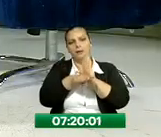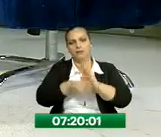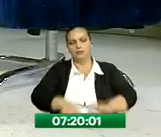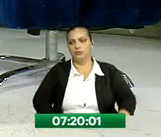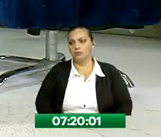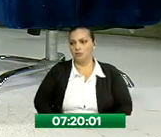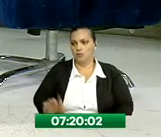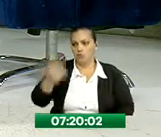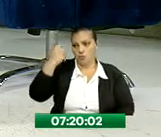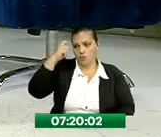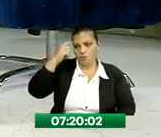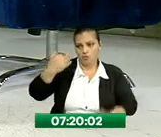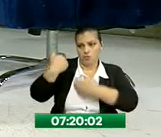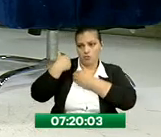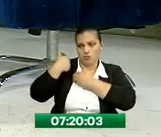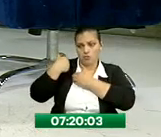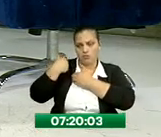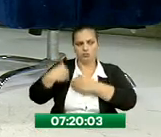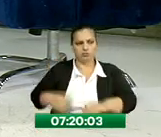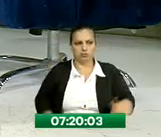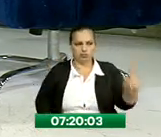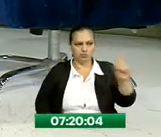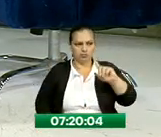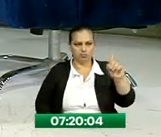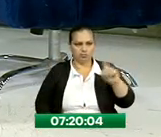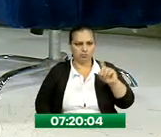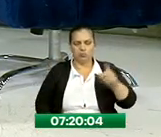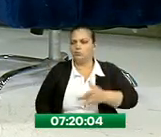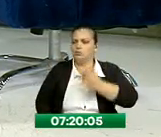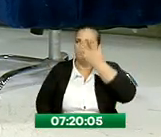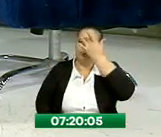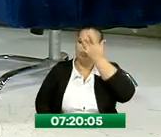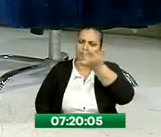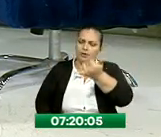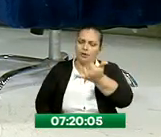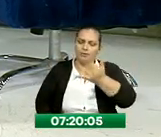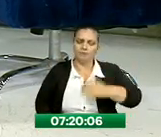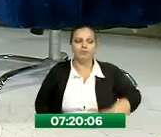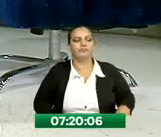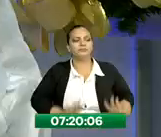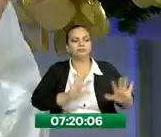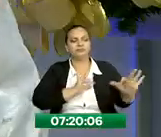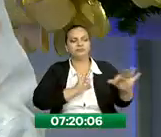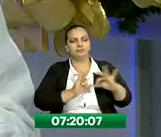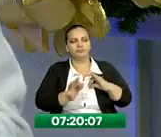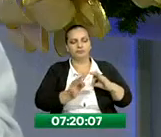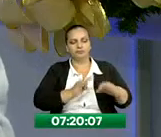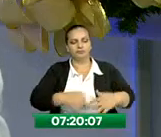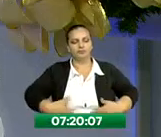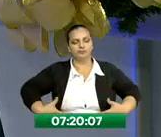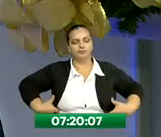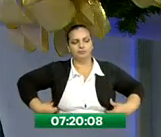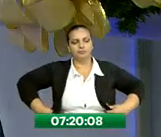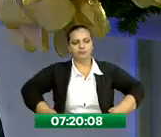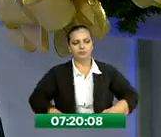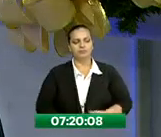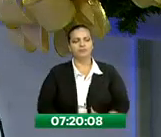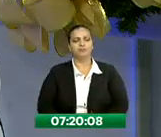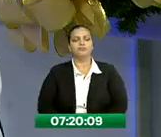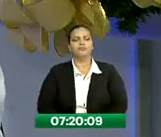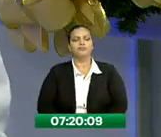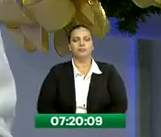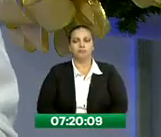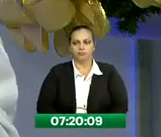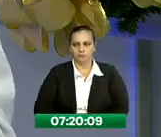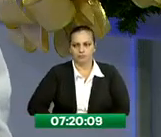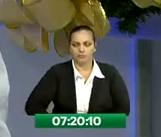nacional. No, ese es el mercado. Porque vea, en esto de aquí es un tema que hay que ser muy prácticos, y ese es el tema. Nosotros no podemos